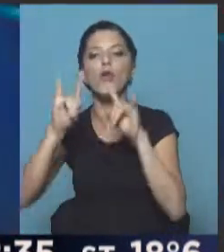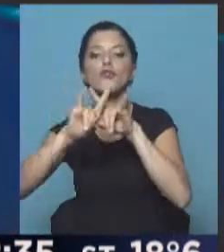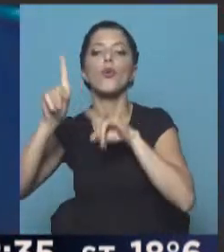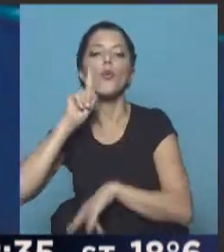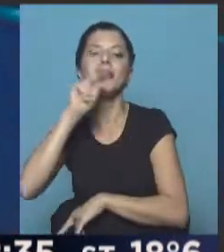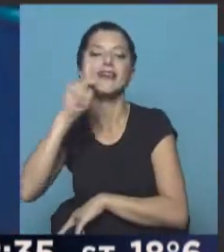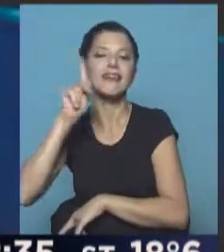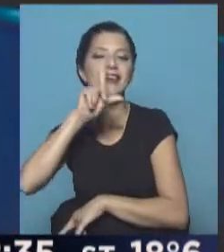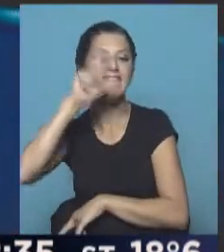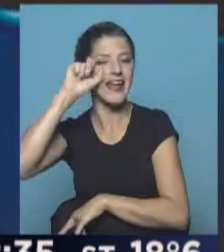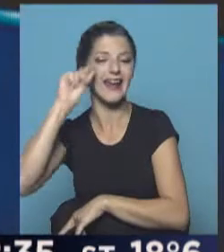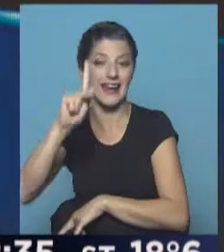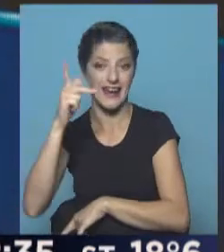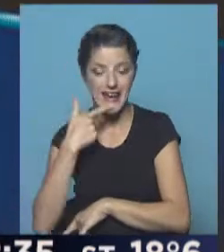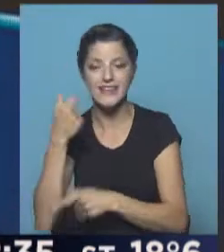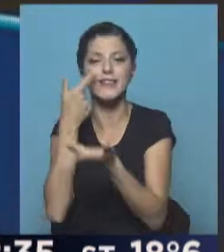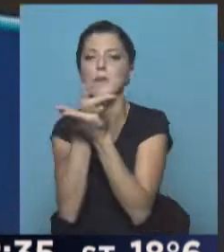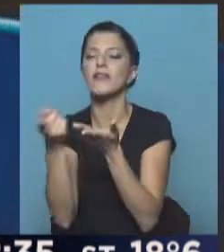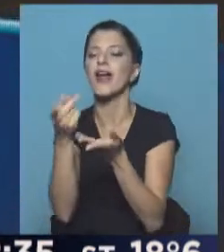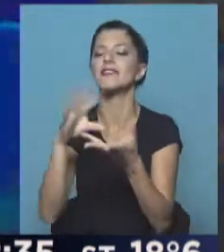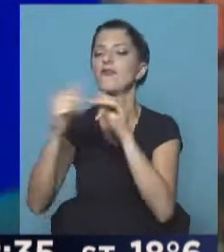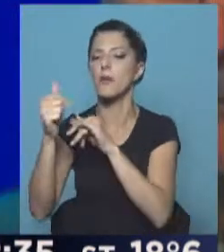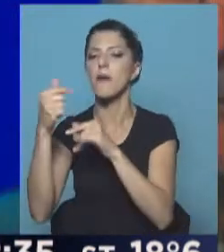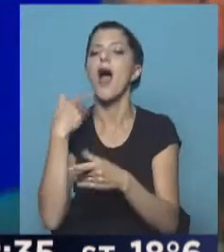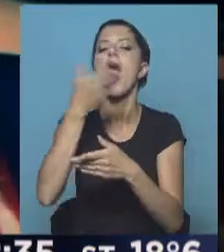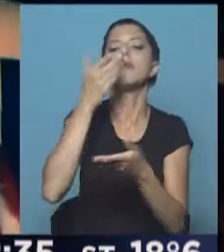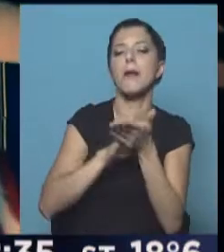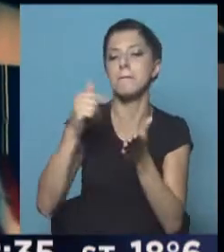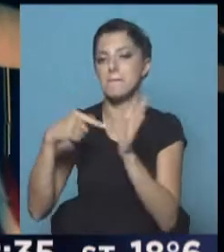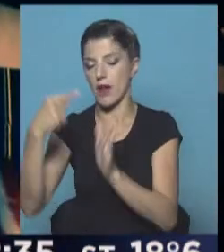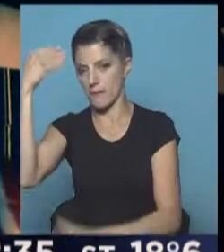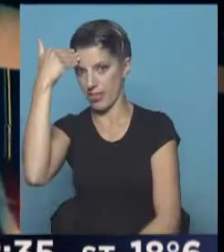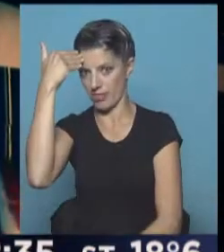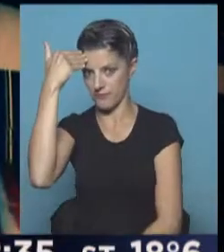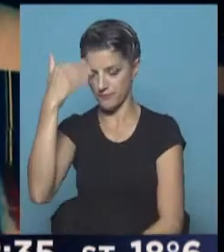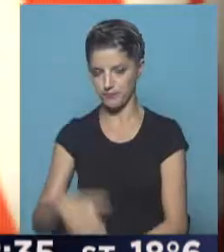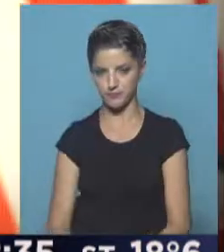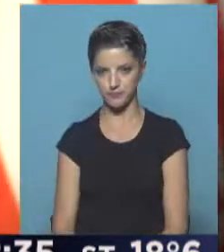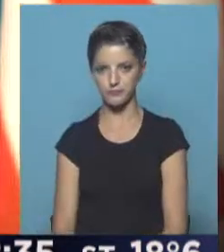estaría demostrando que hay un doble discurso en la candidata. Vemos el informe.